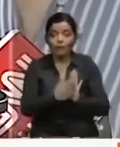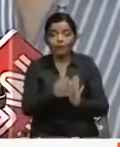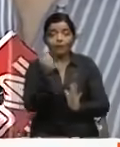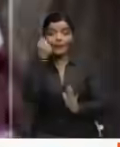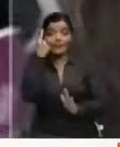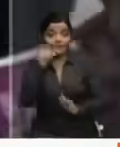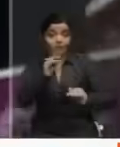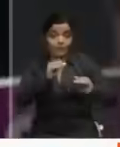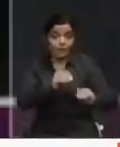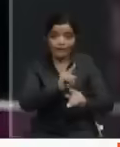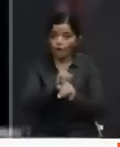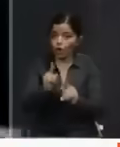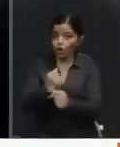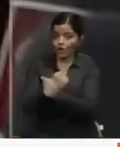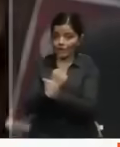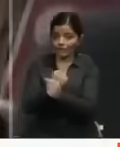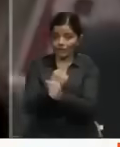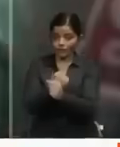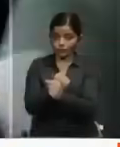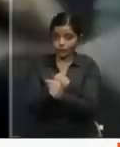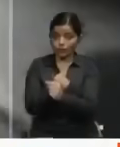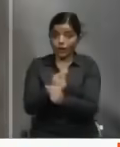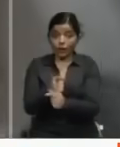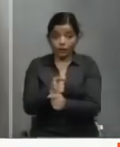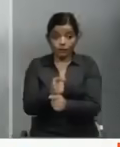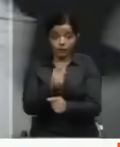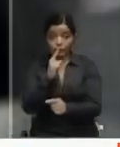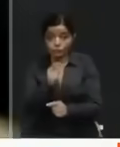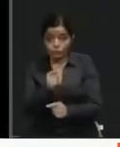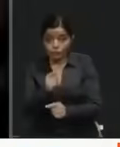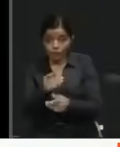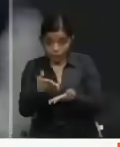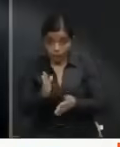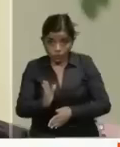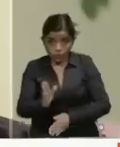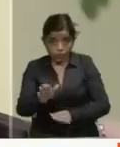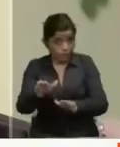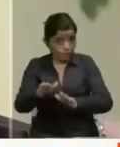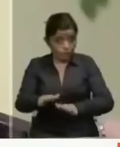no a Carabineros. ¿Pero sigue manteniendo los dichos que hizo ayer? Legalmente